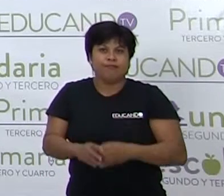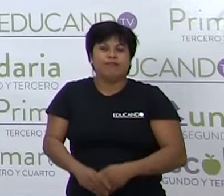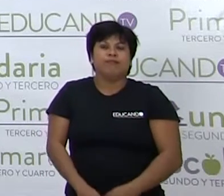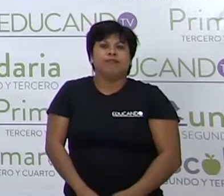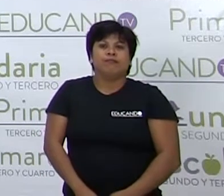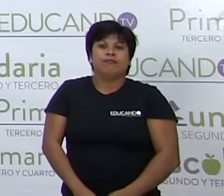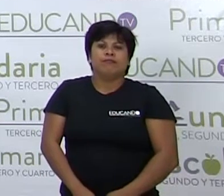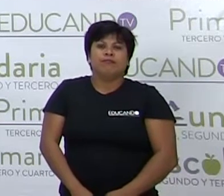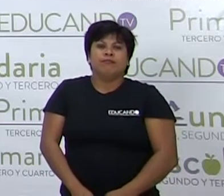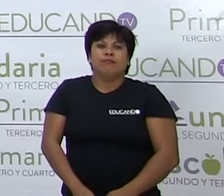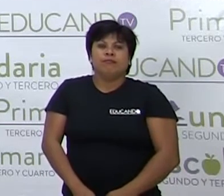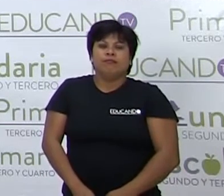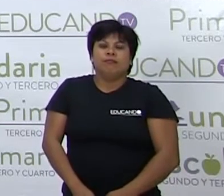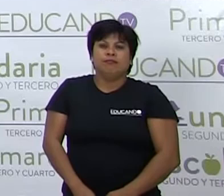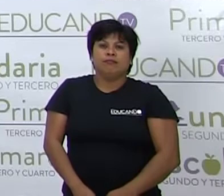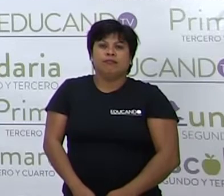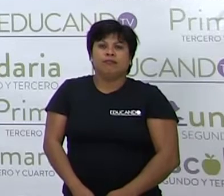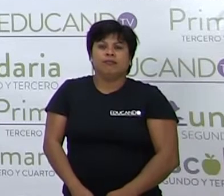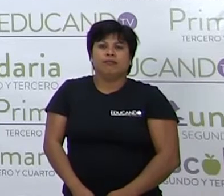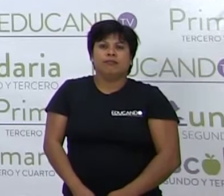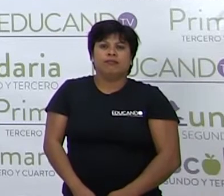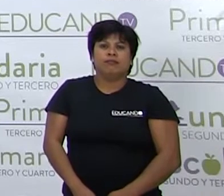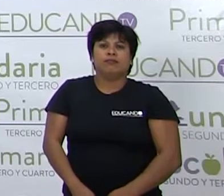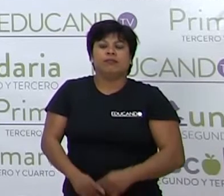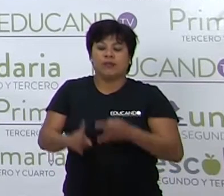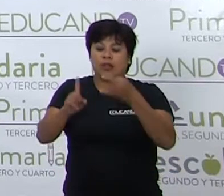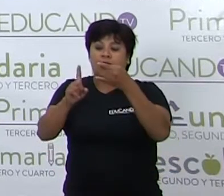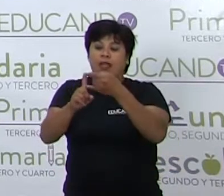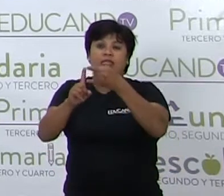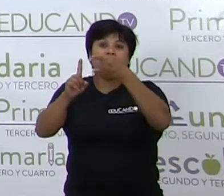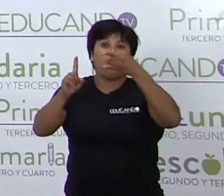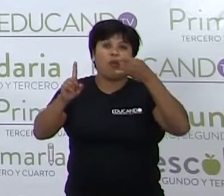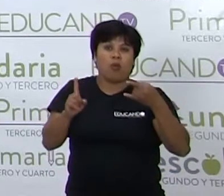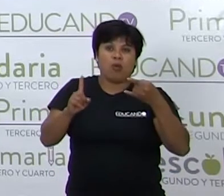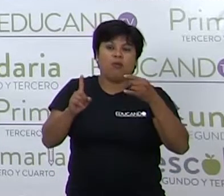cuadrado está el rectángulo